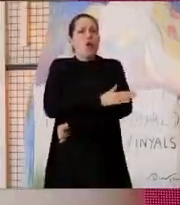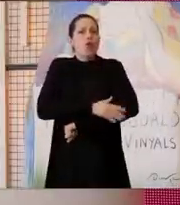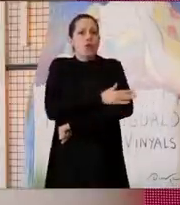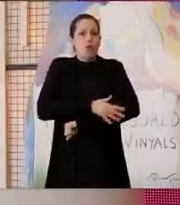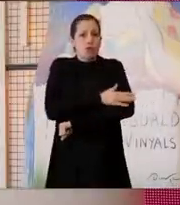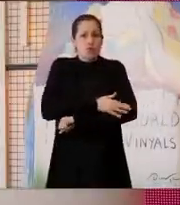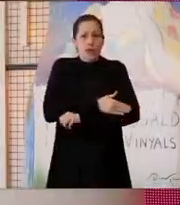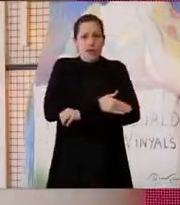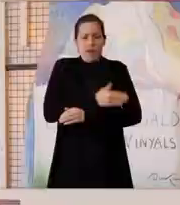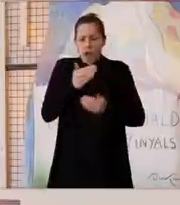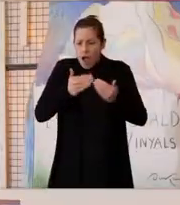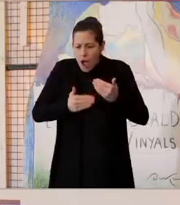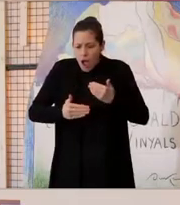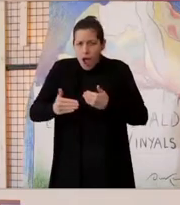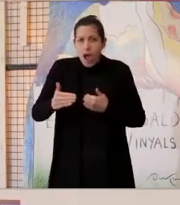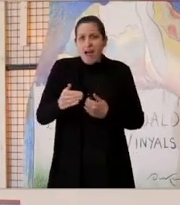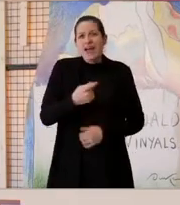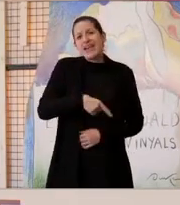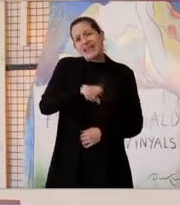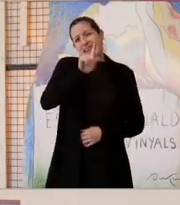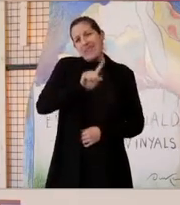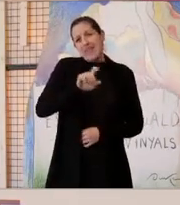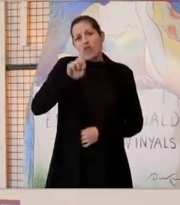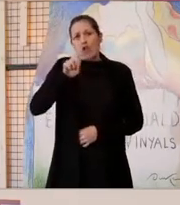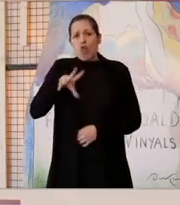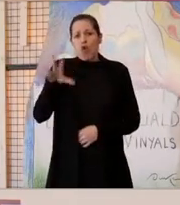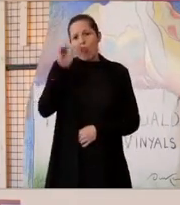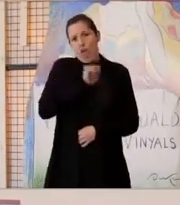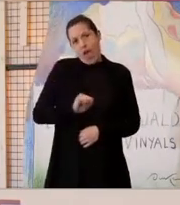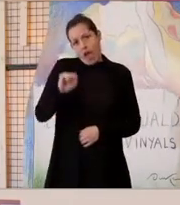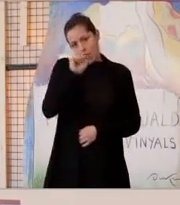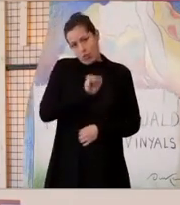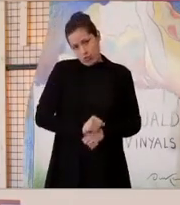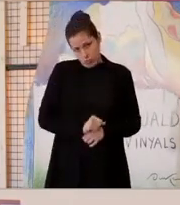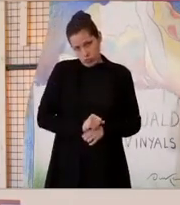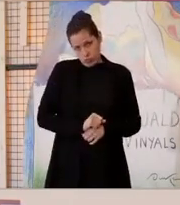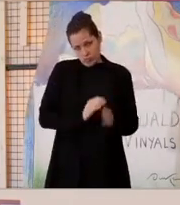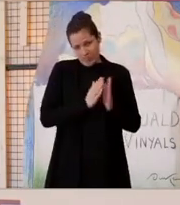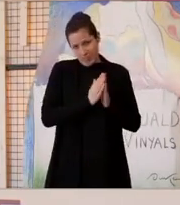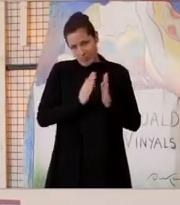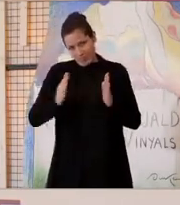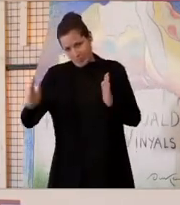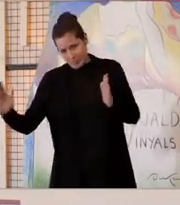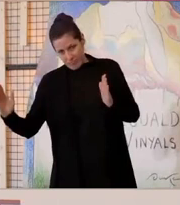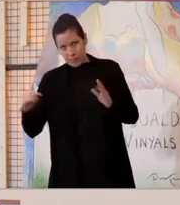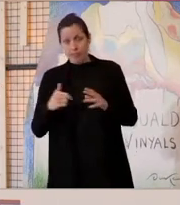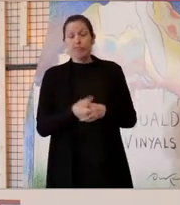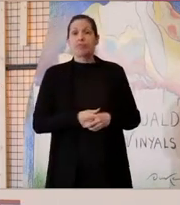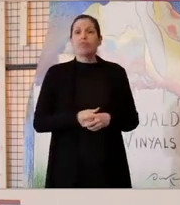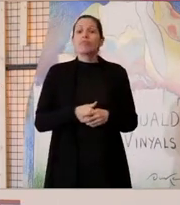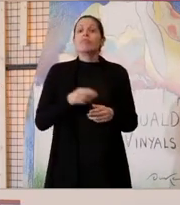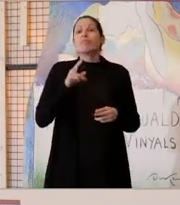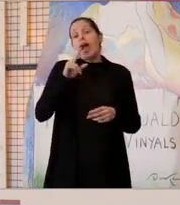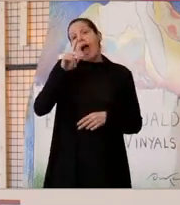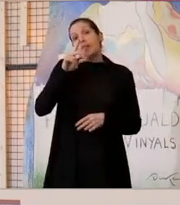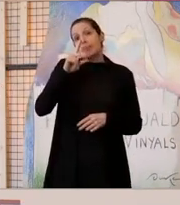años 112 años y la primera bueno pronunciaré fatal su apellido pero fue Sigma